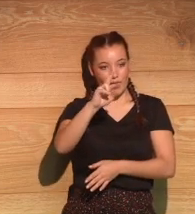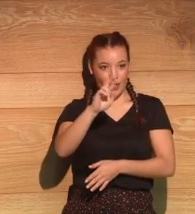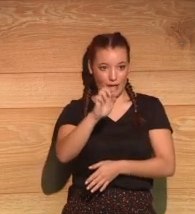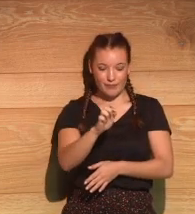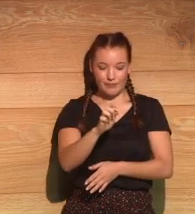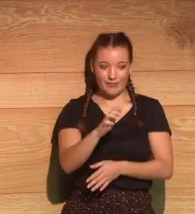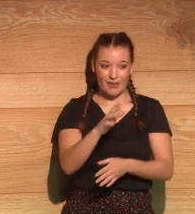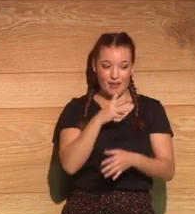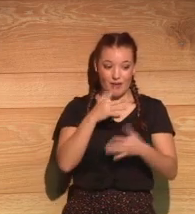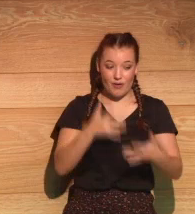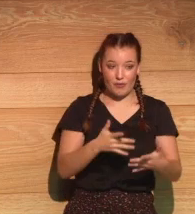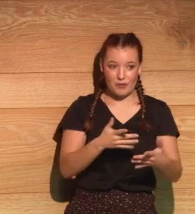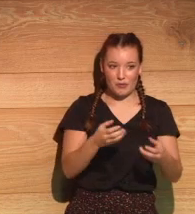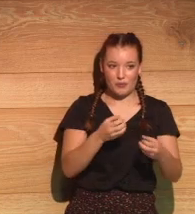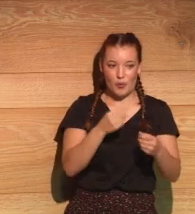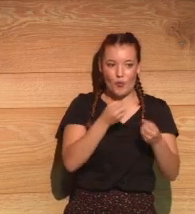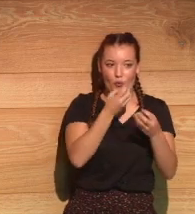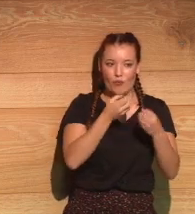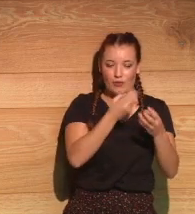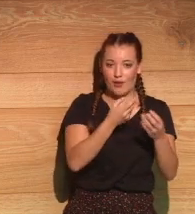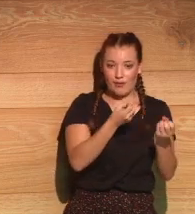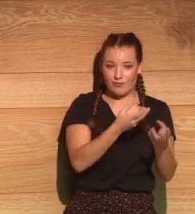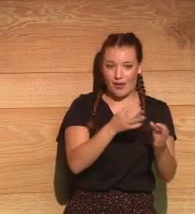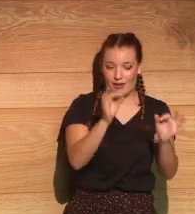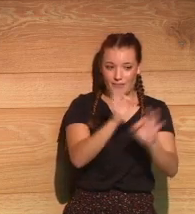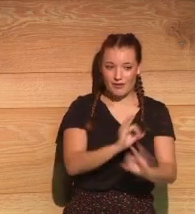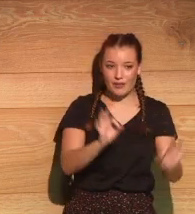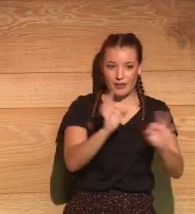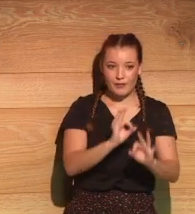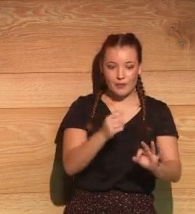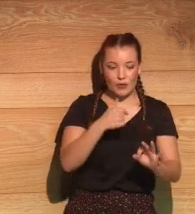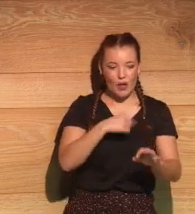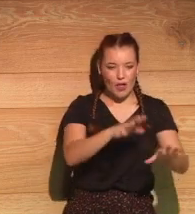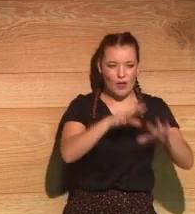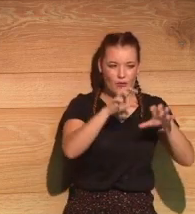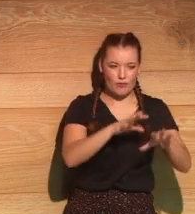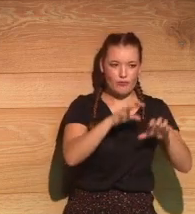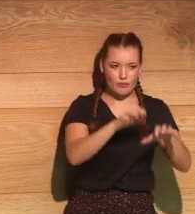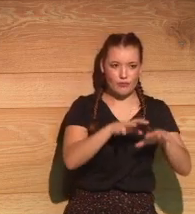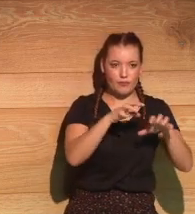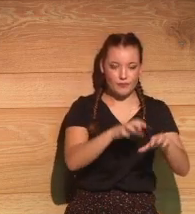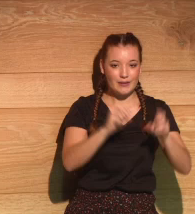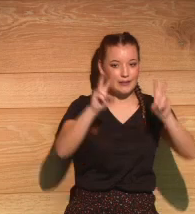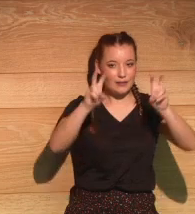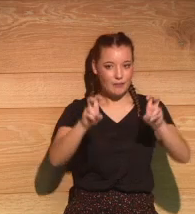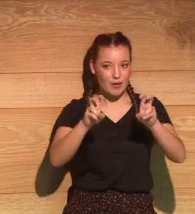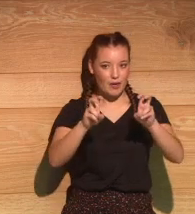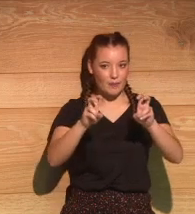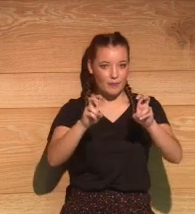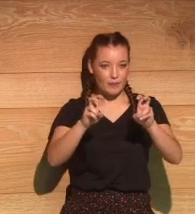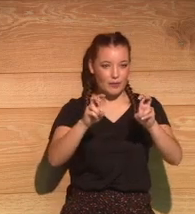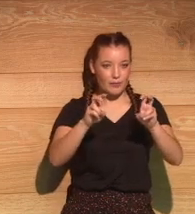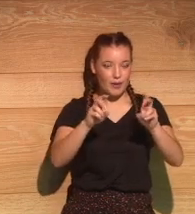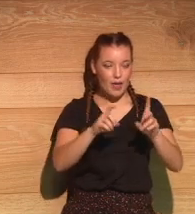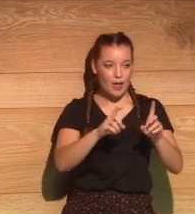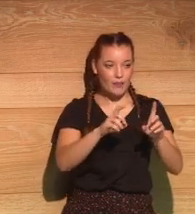quien muchas personas hemos aprendido muchísimo, ¿no? Y él, lo que citabas, ¿no? Era esto de que la educación no es nunca ni de A